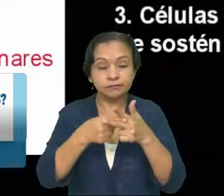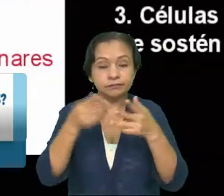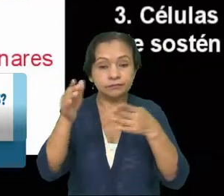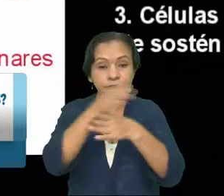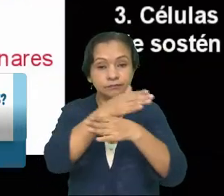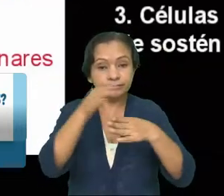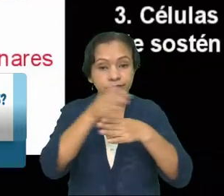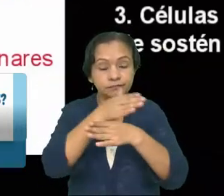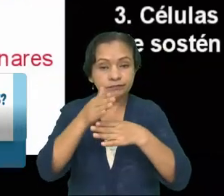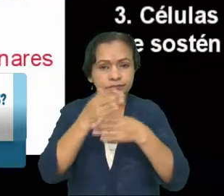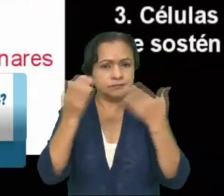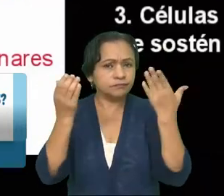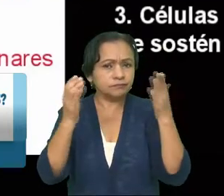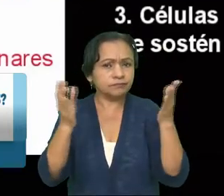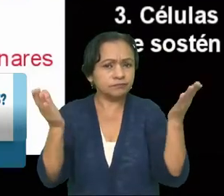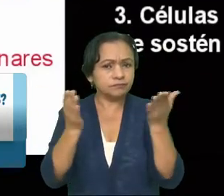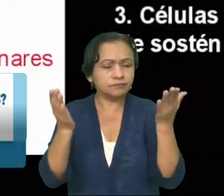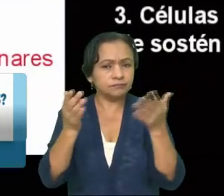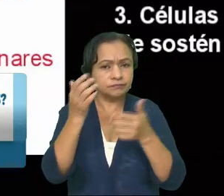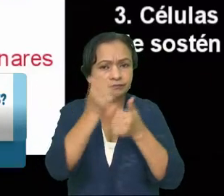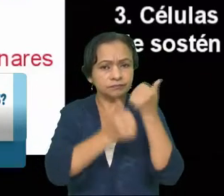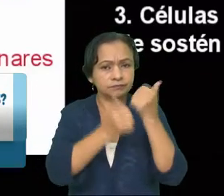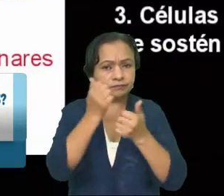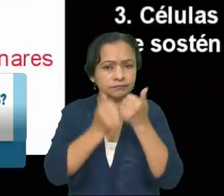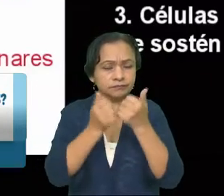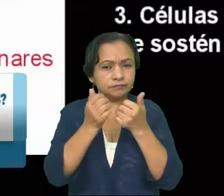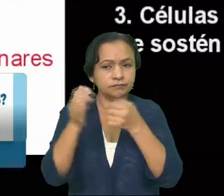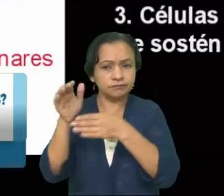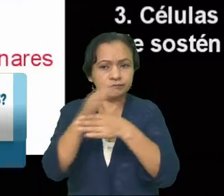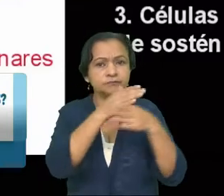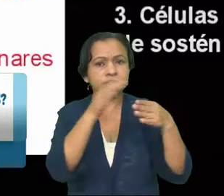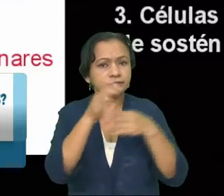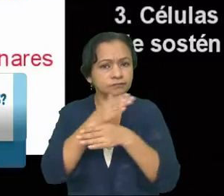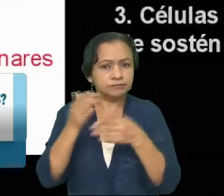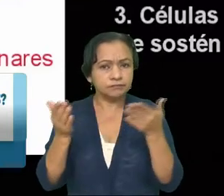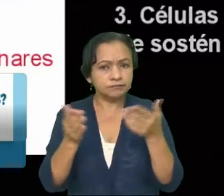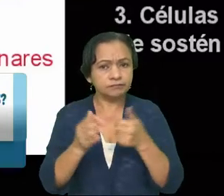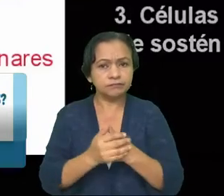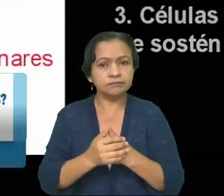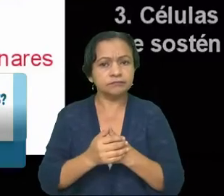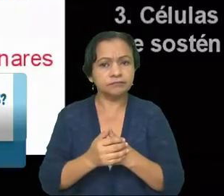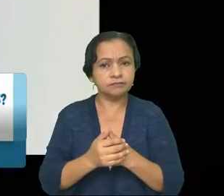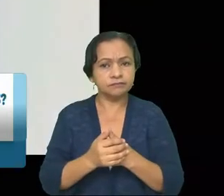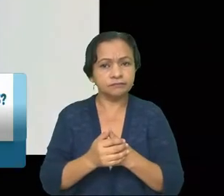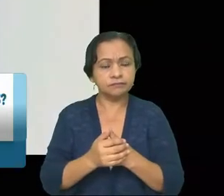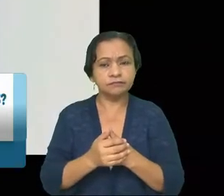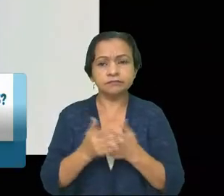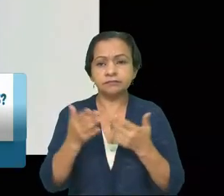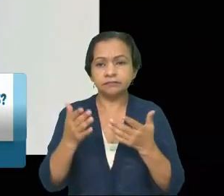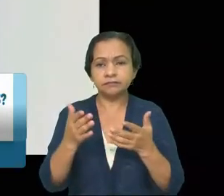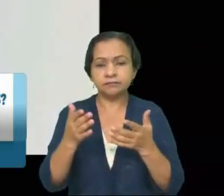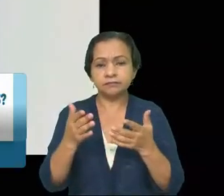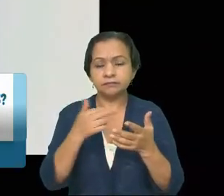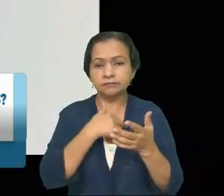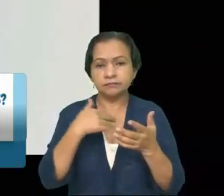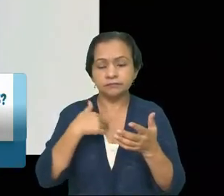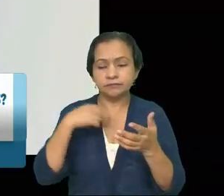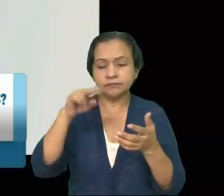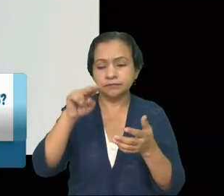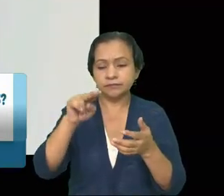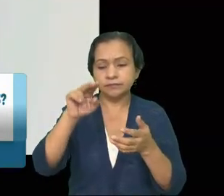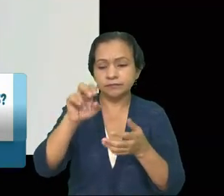distintos episodios de alteraciones neurológicas diferentes. Es decir, ahorita hace un episodio de